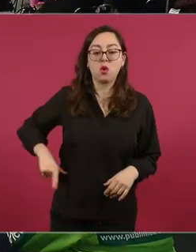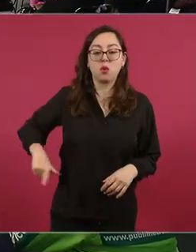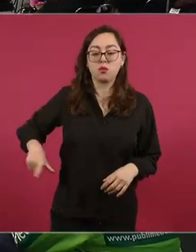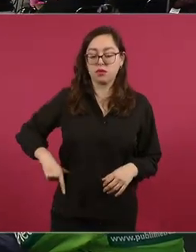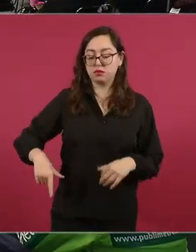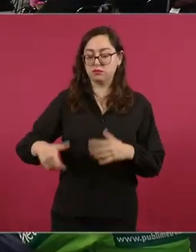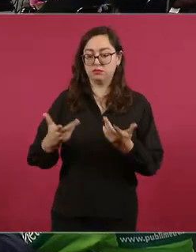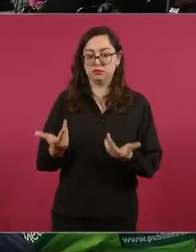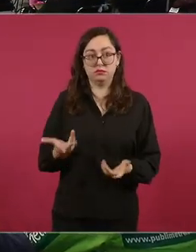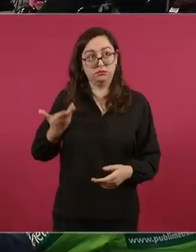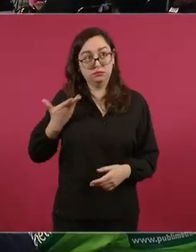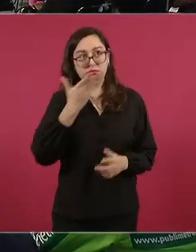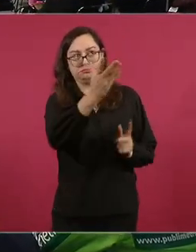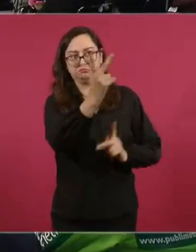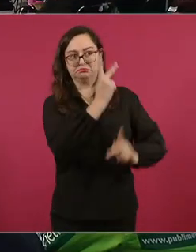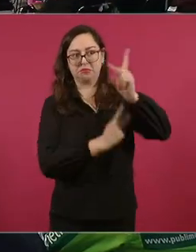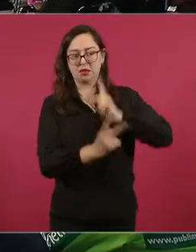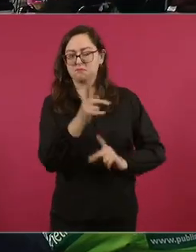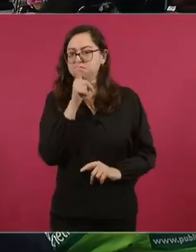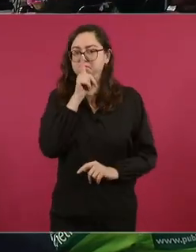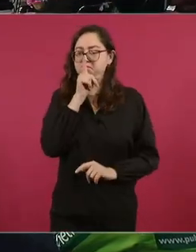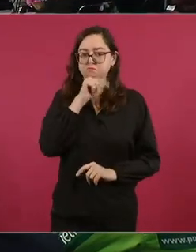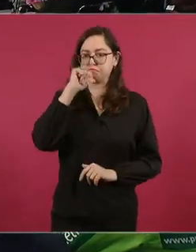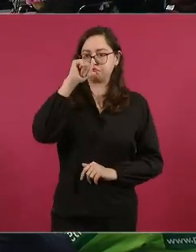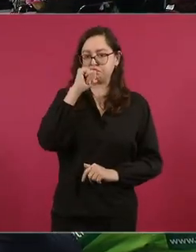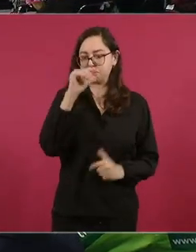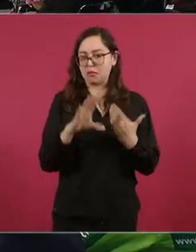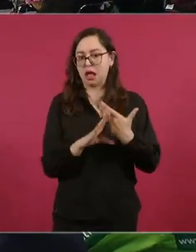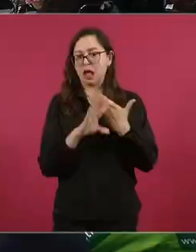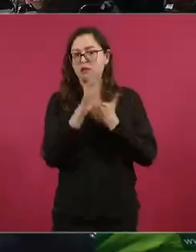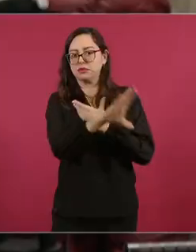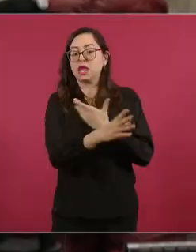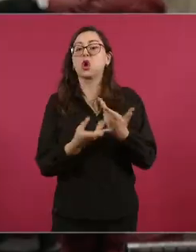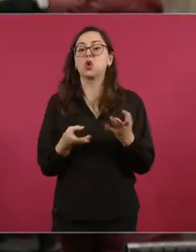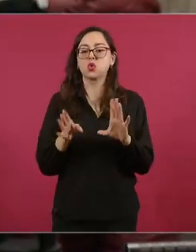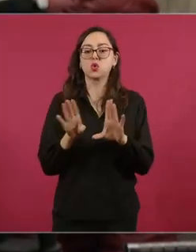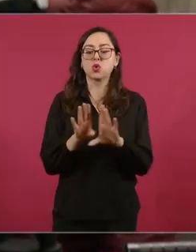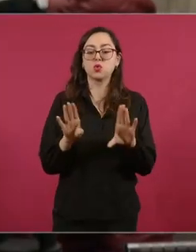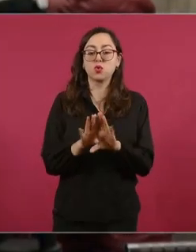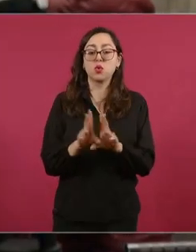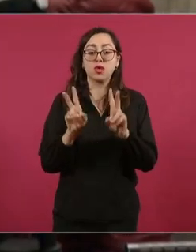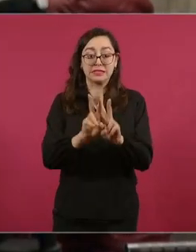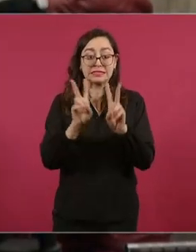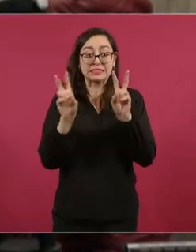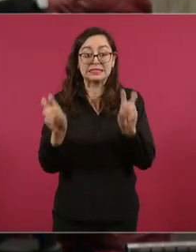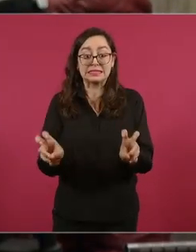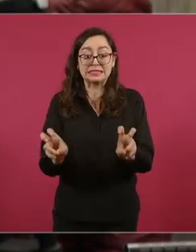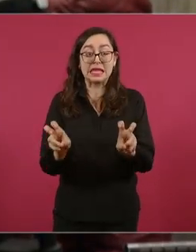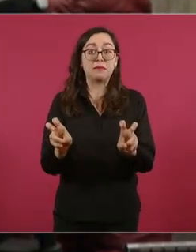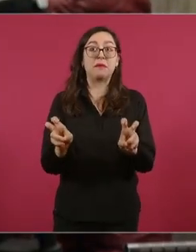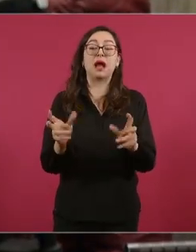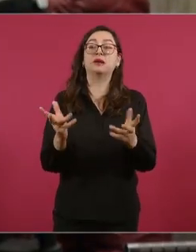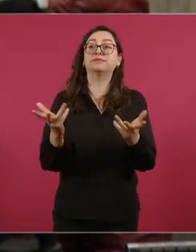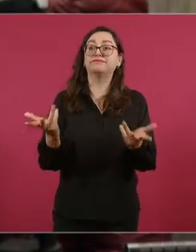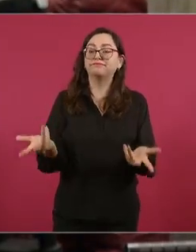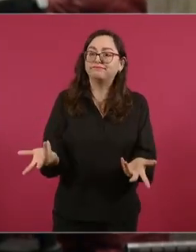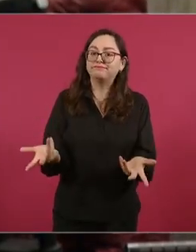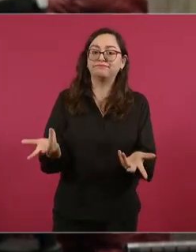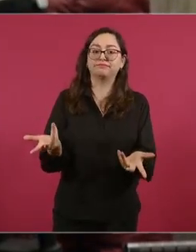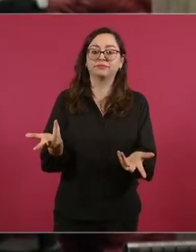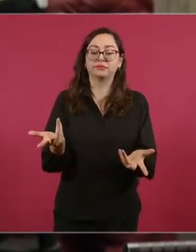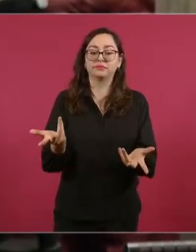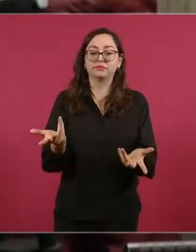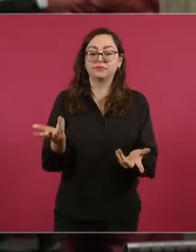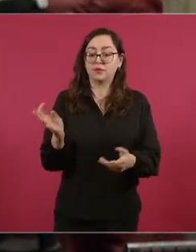a evitar el endeudamiento, pero también que se pueda dar un avance en el tema de que no se logre un